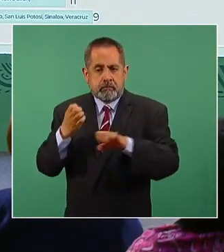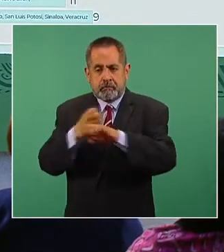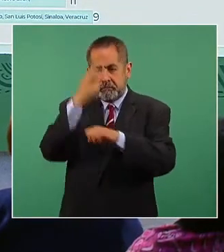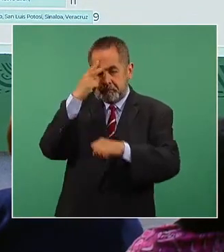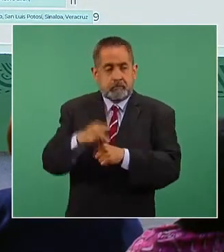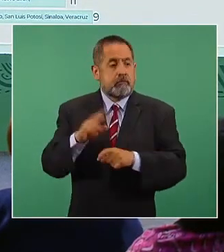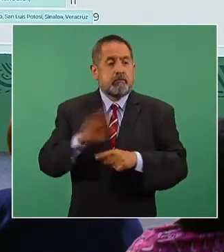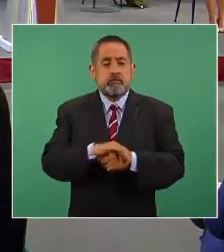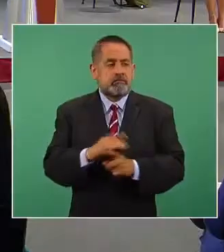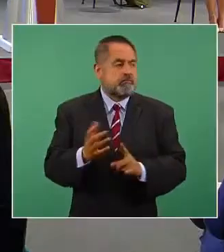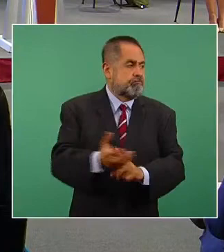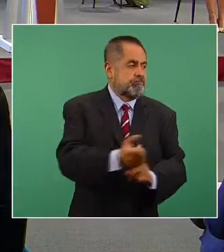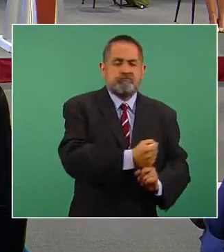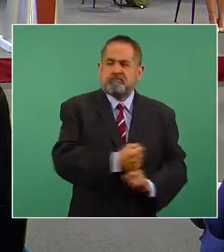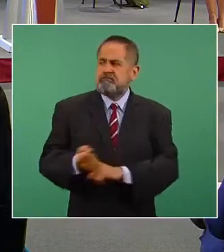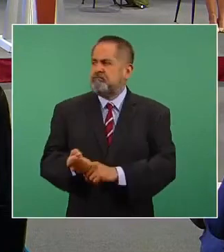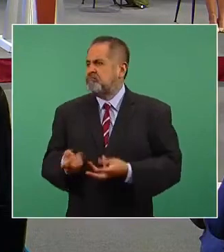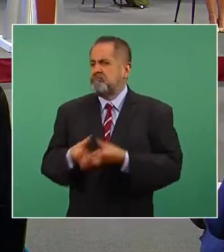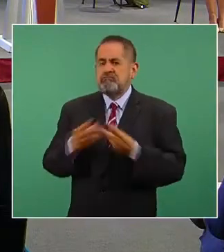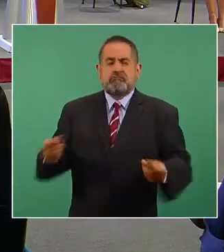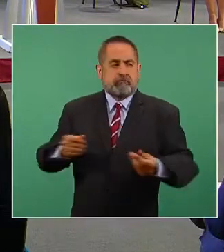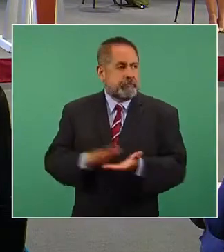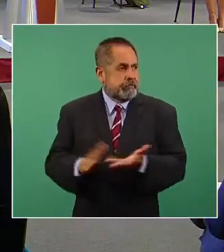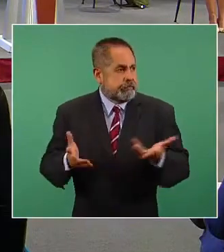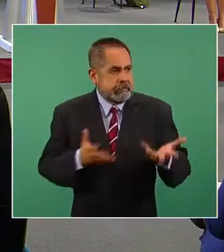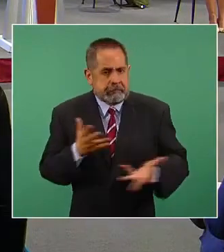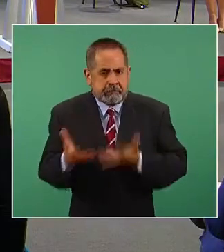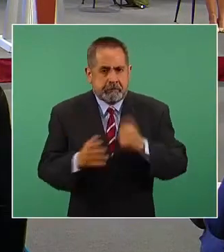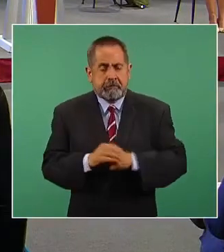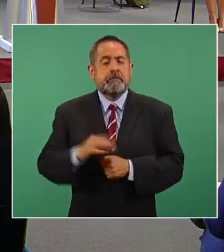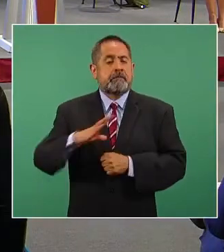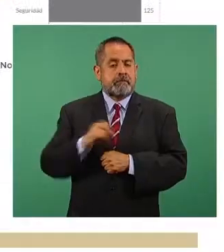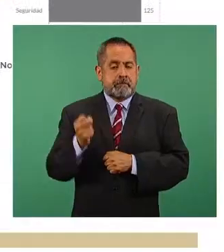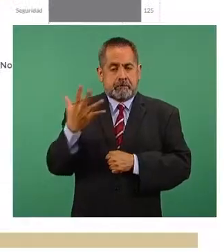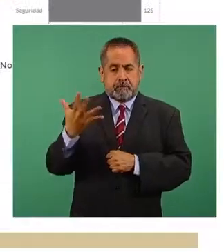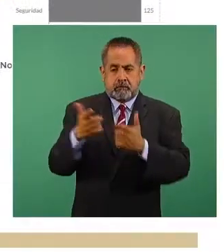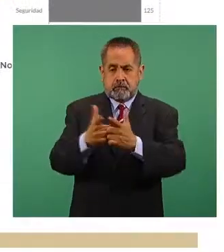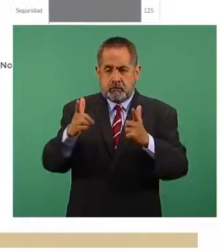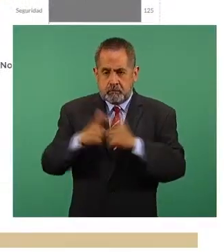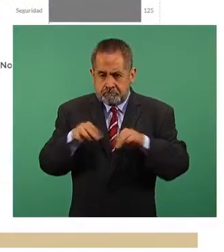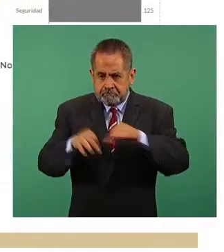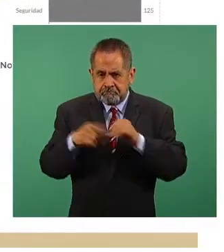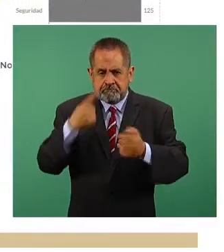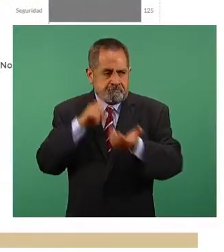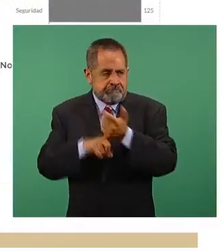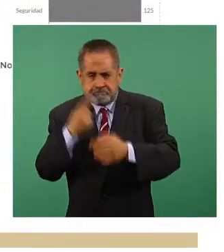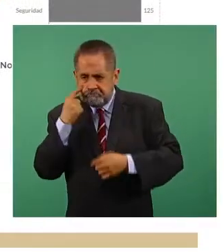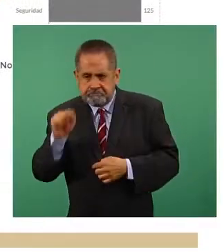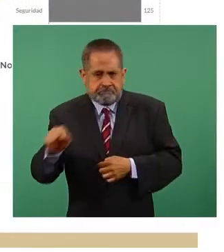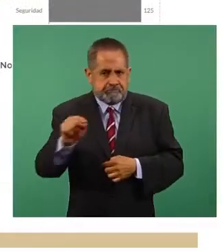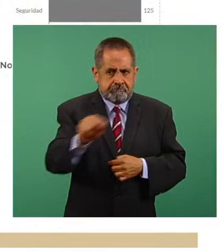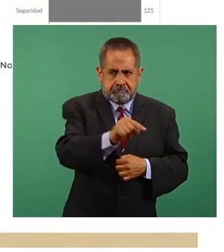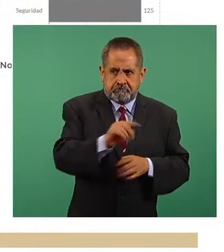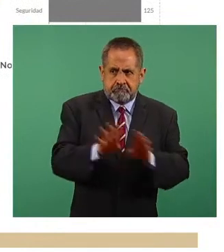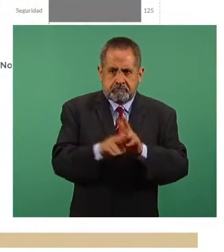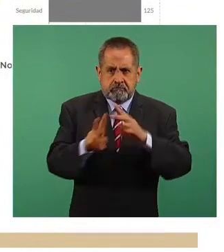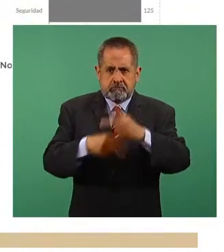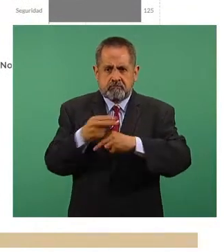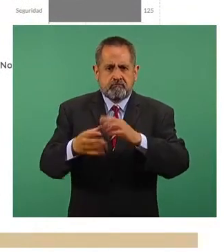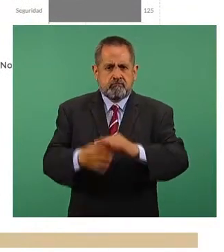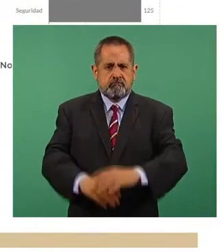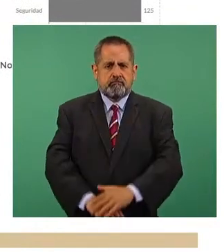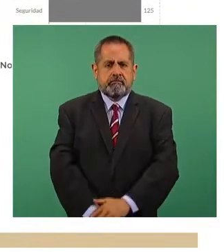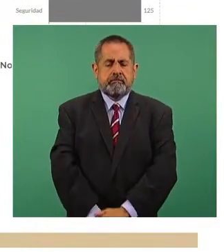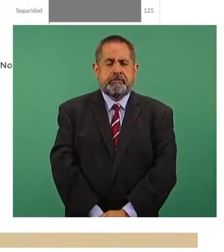desaparición forzada. Y a partir, y hay 5 grupos de trabajo revisando la posibilidad de decretar